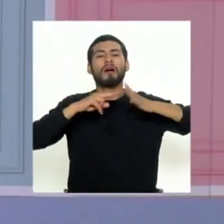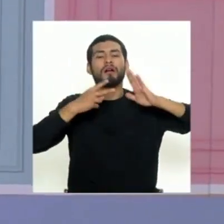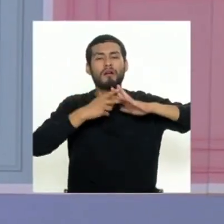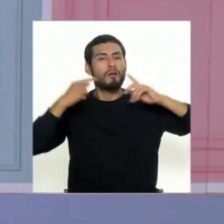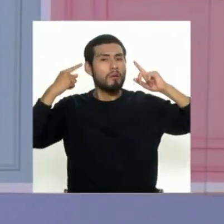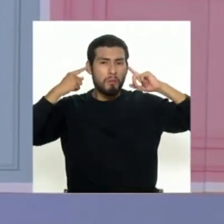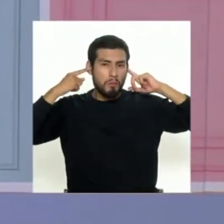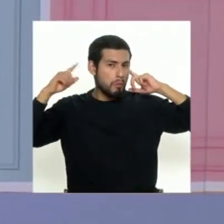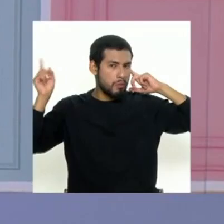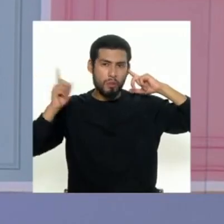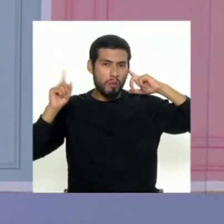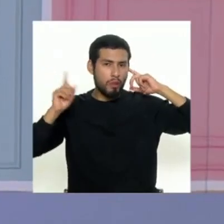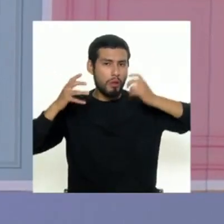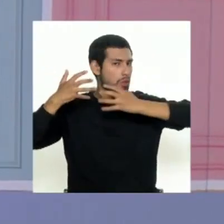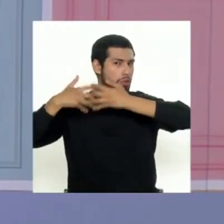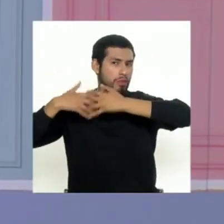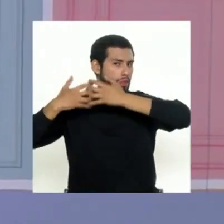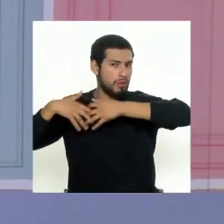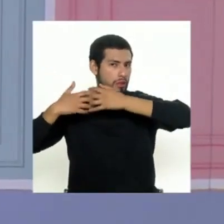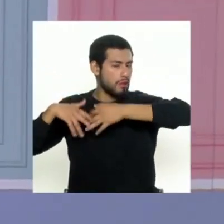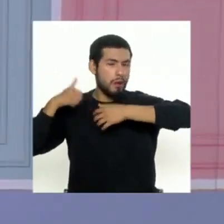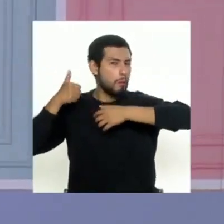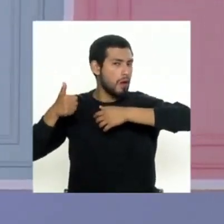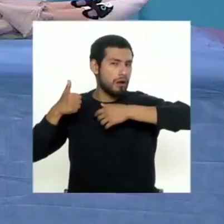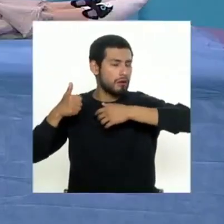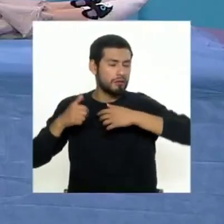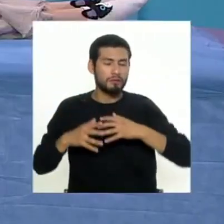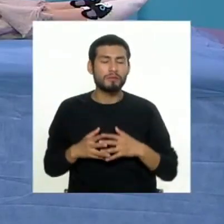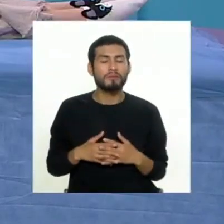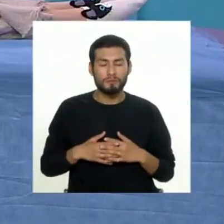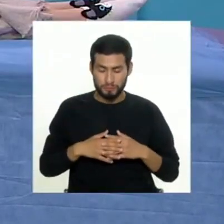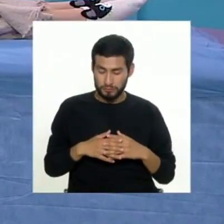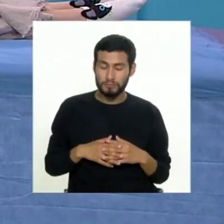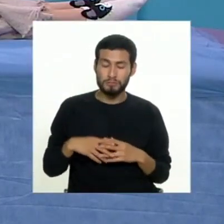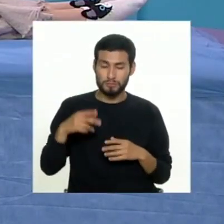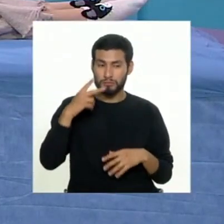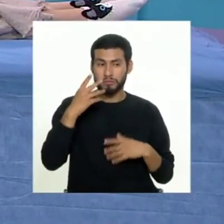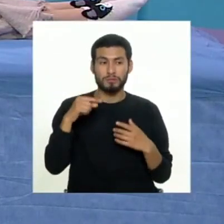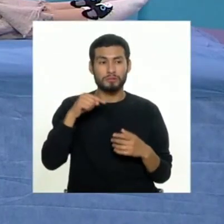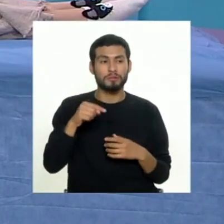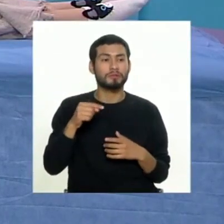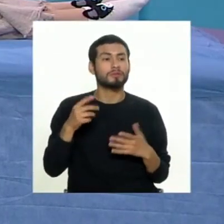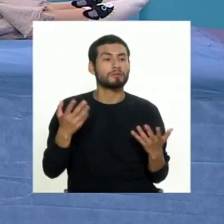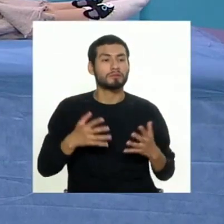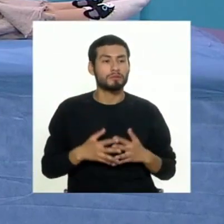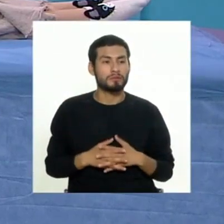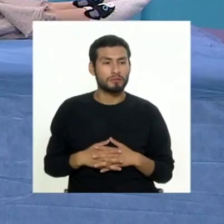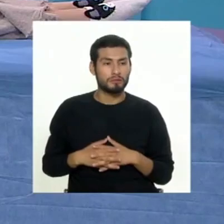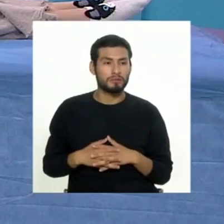funcionando adecuadamente, ¿sí? Entonces vamos a proceder a incorporar.